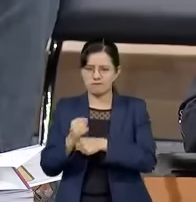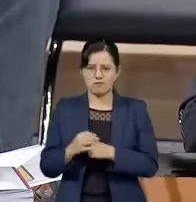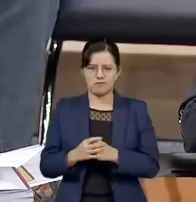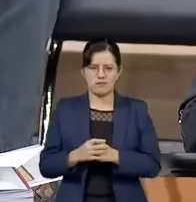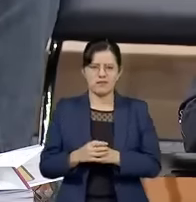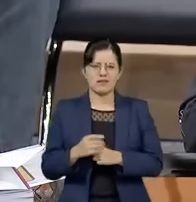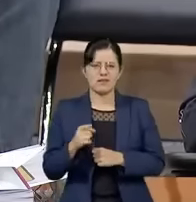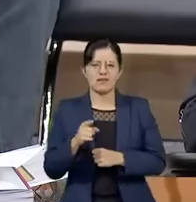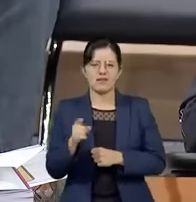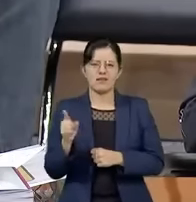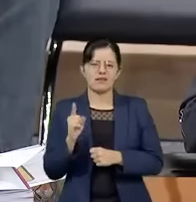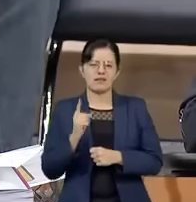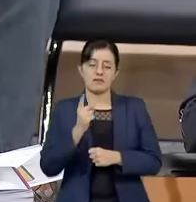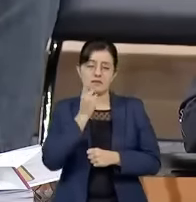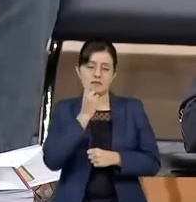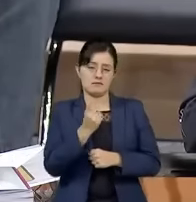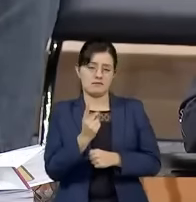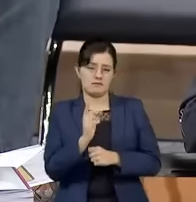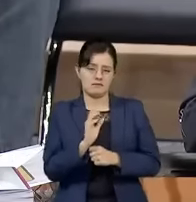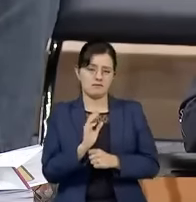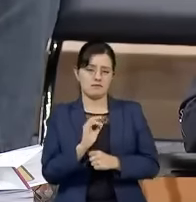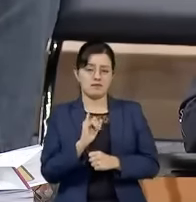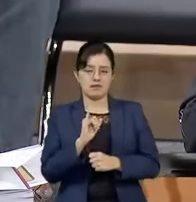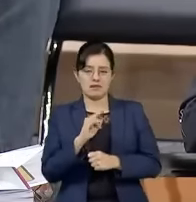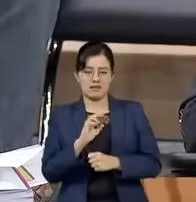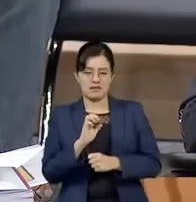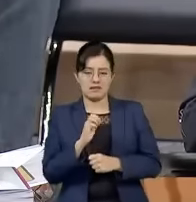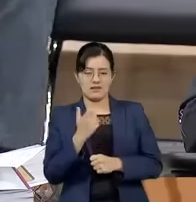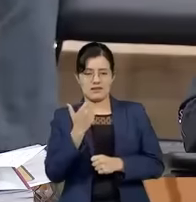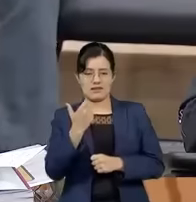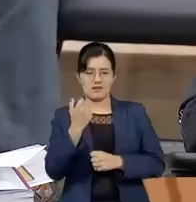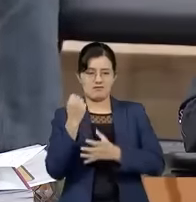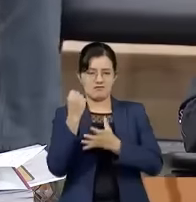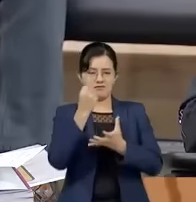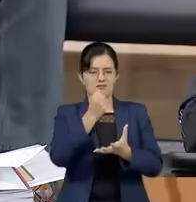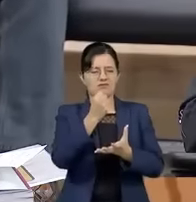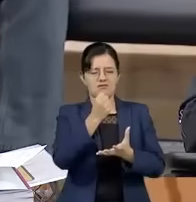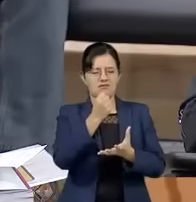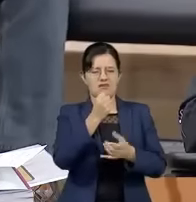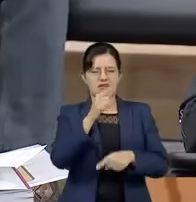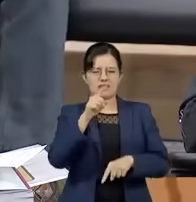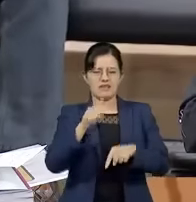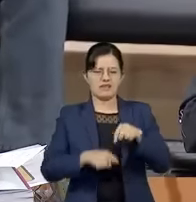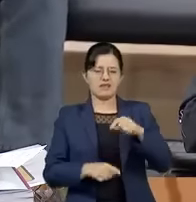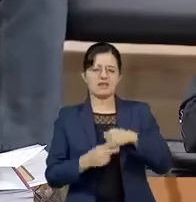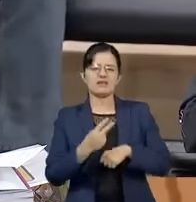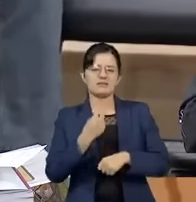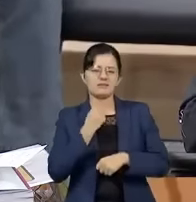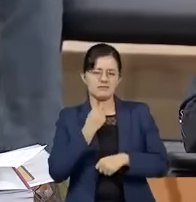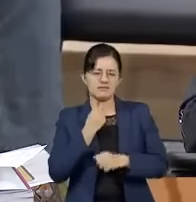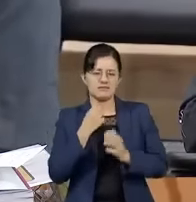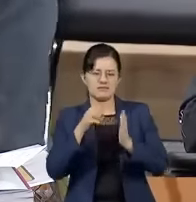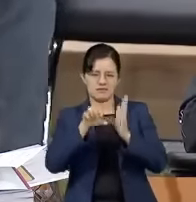que sea al que ha sido sometido al INE no le permite por ejemplo Que